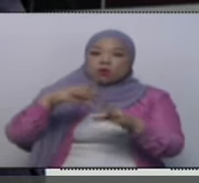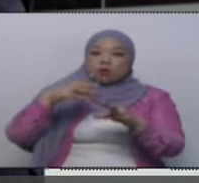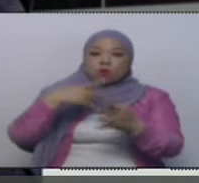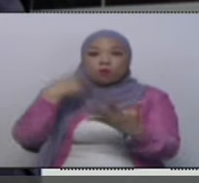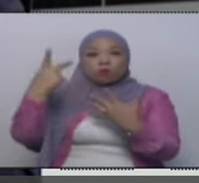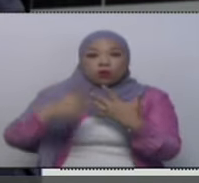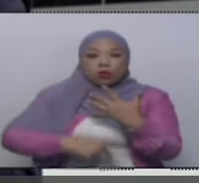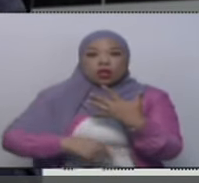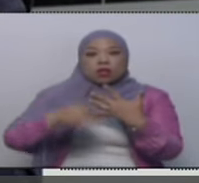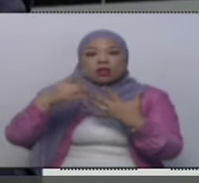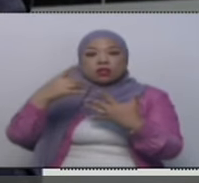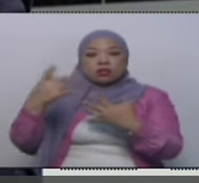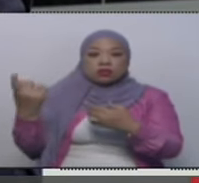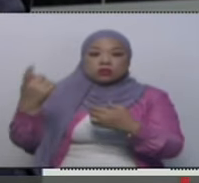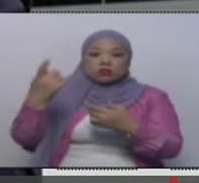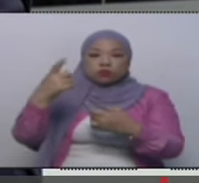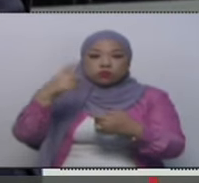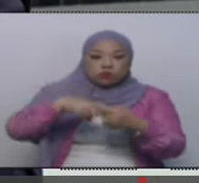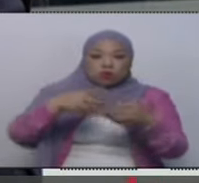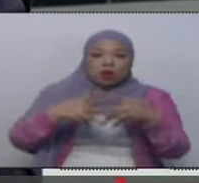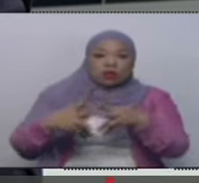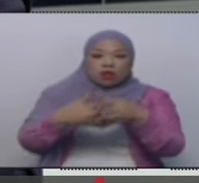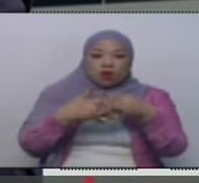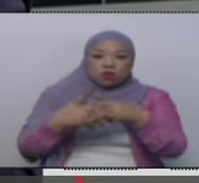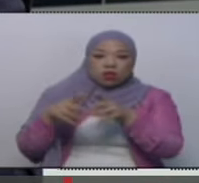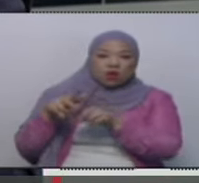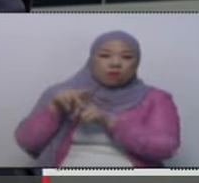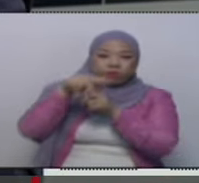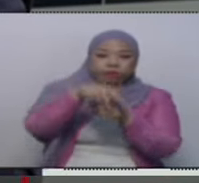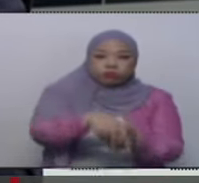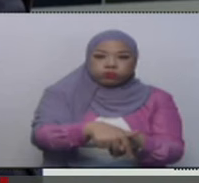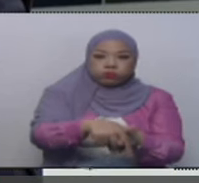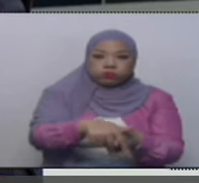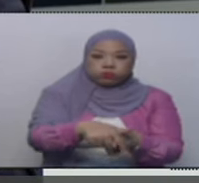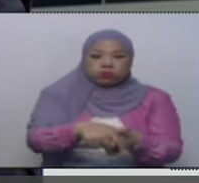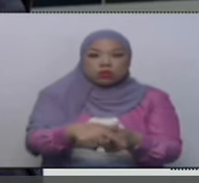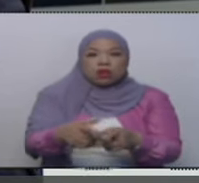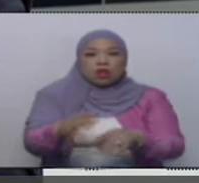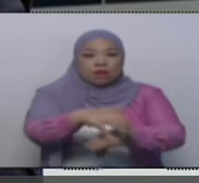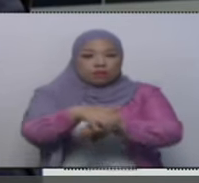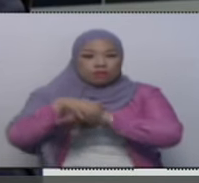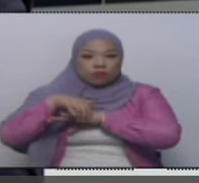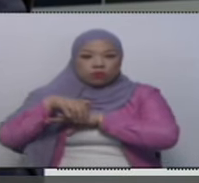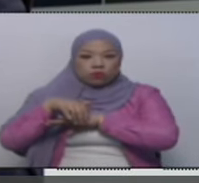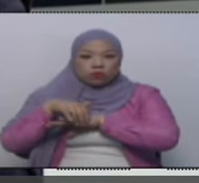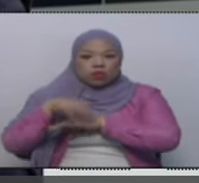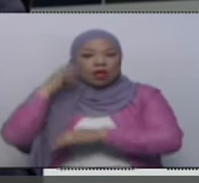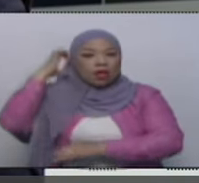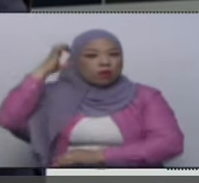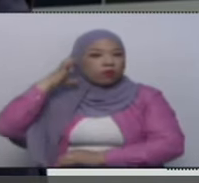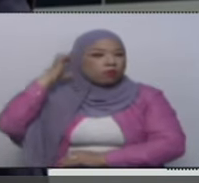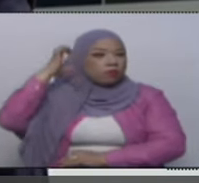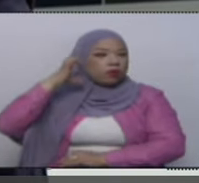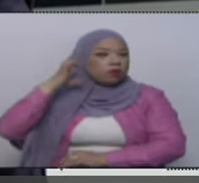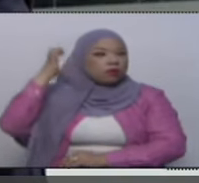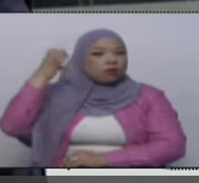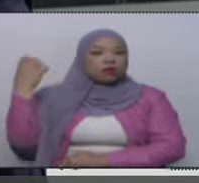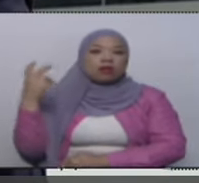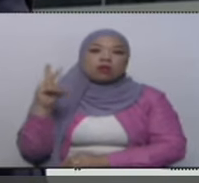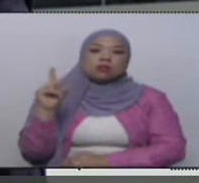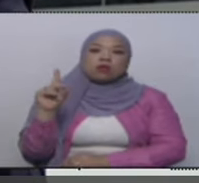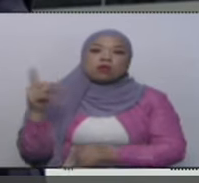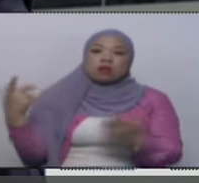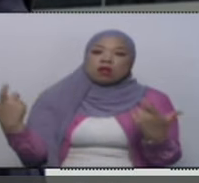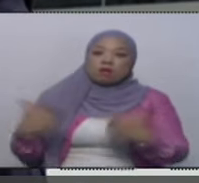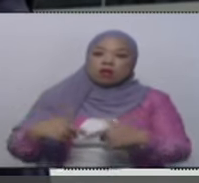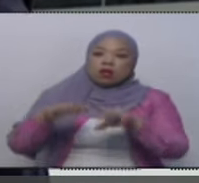proyecto colonialista de Estados Unidos, el Reino Unido y de Europa. Luego de la Segunda Guerra